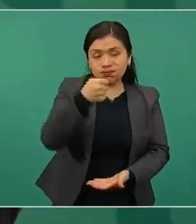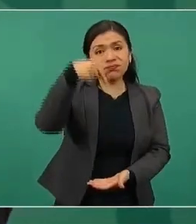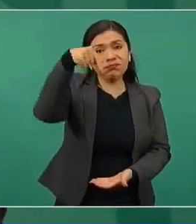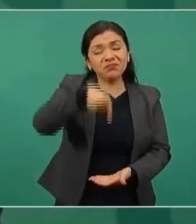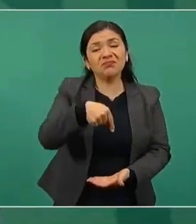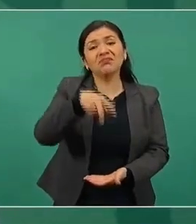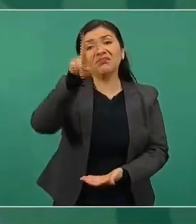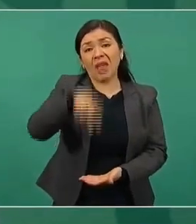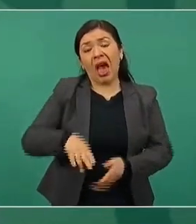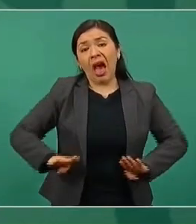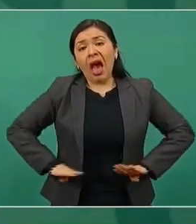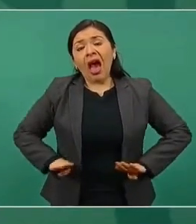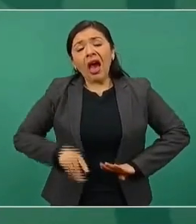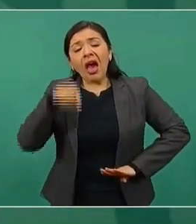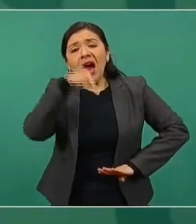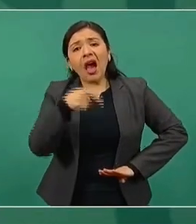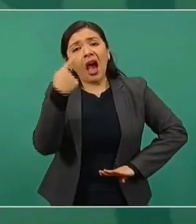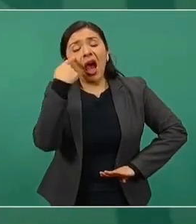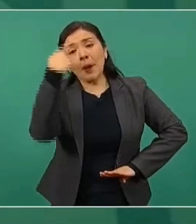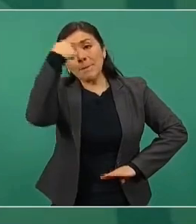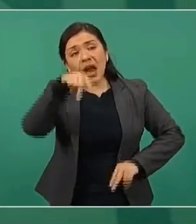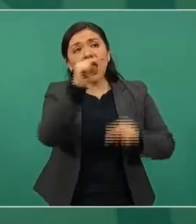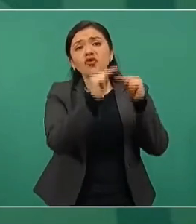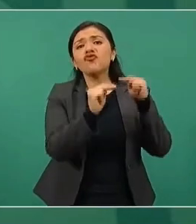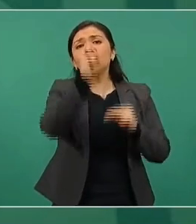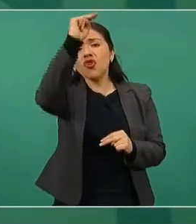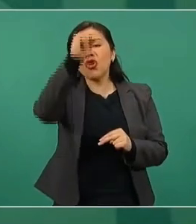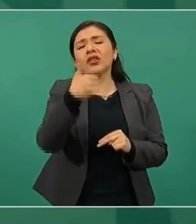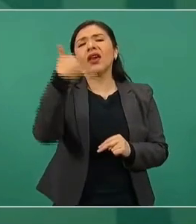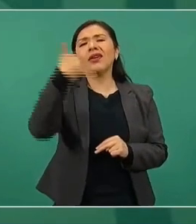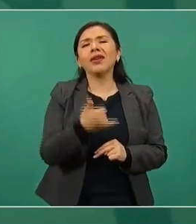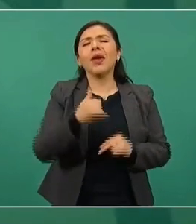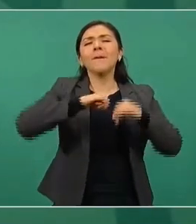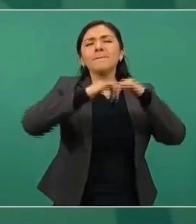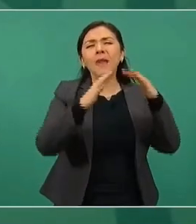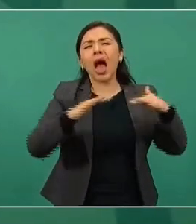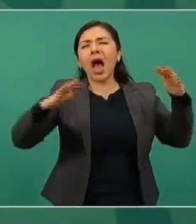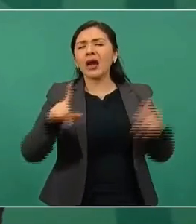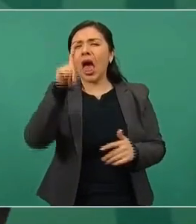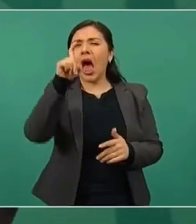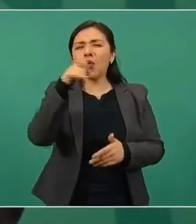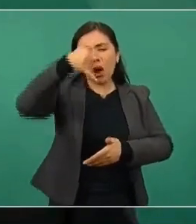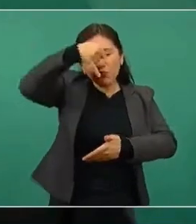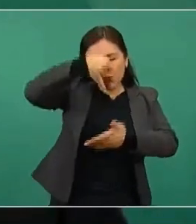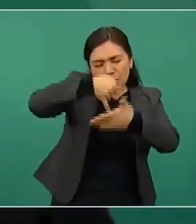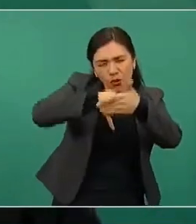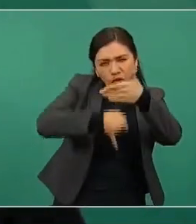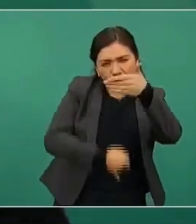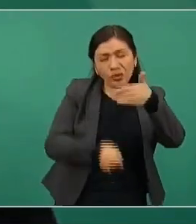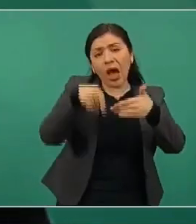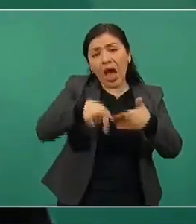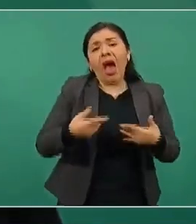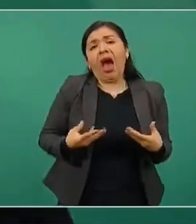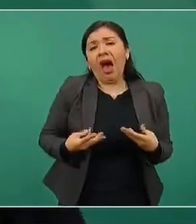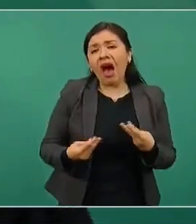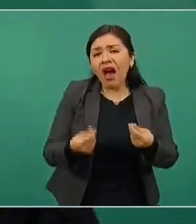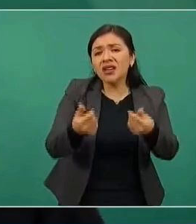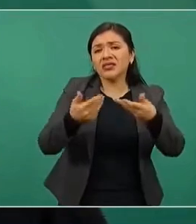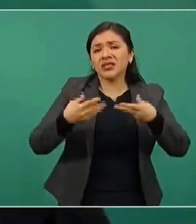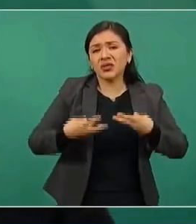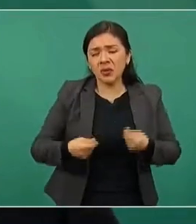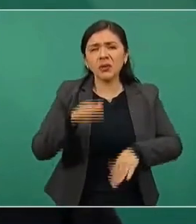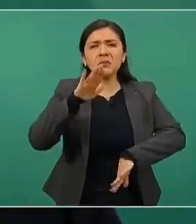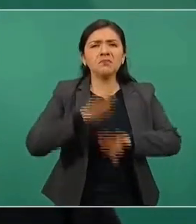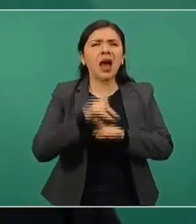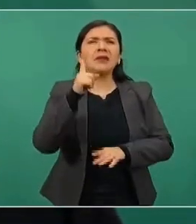señor presidente, al norte y sobre todo a las aguas profundas. Fueron muchos años de invertirle